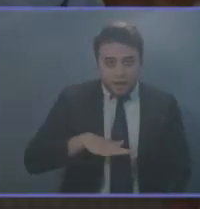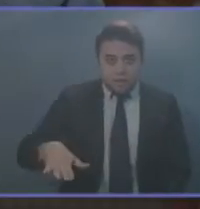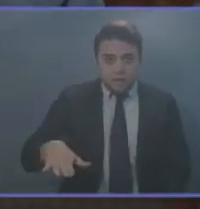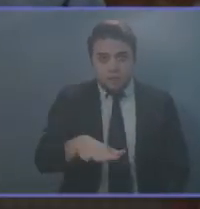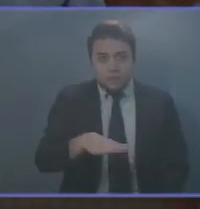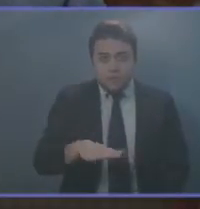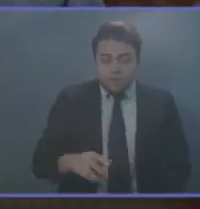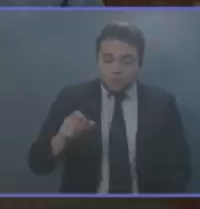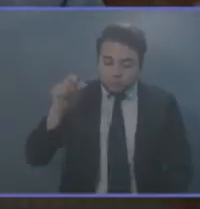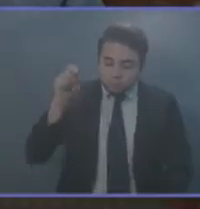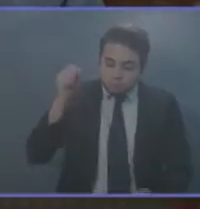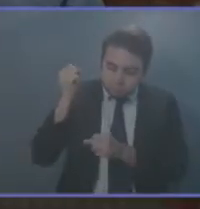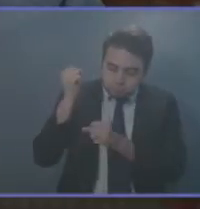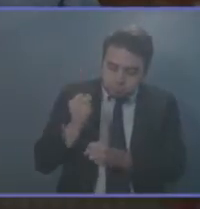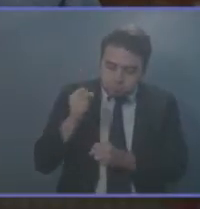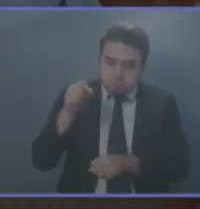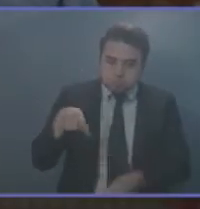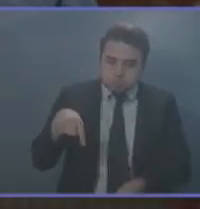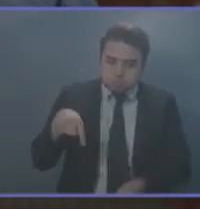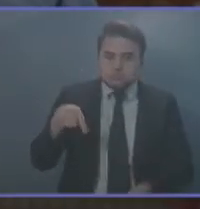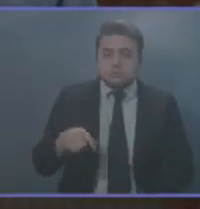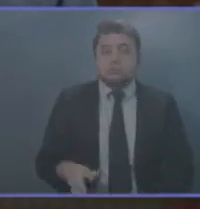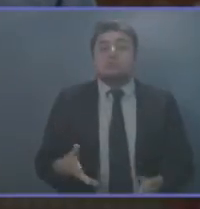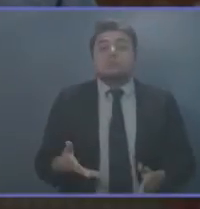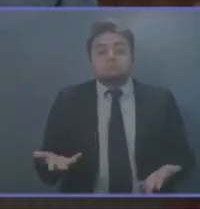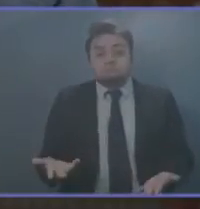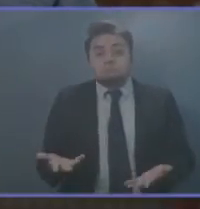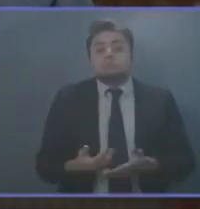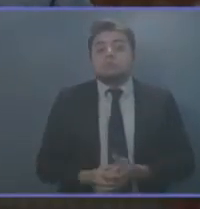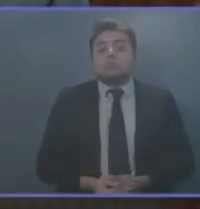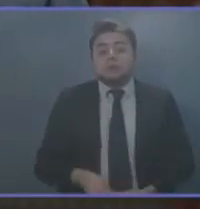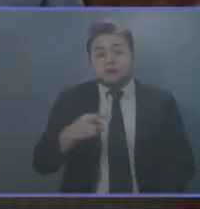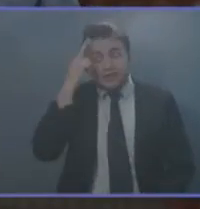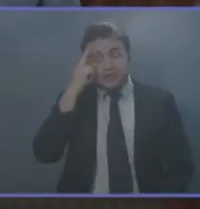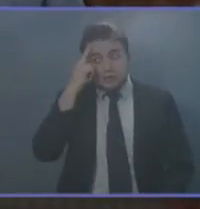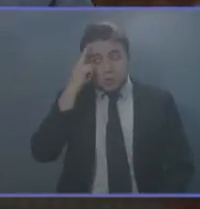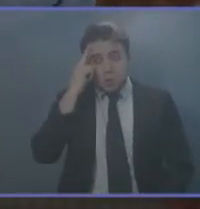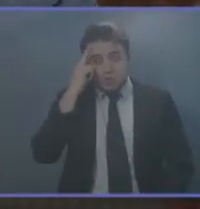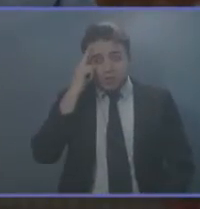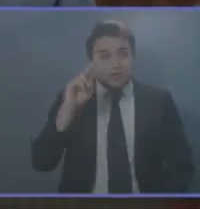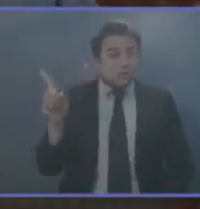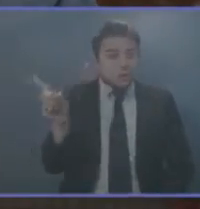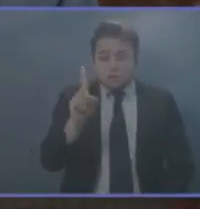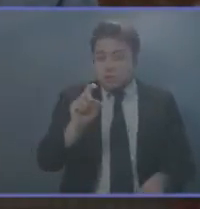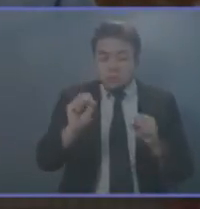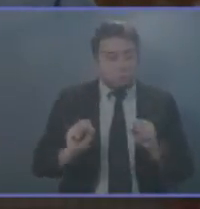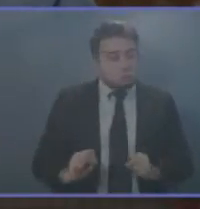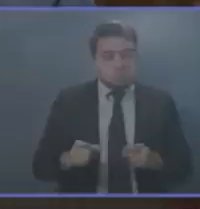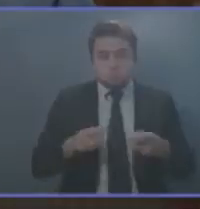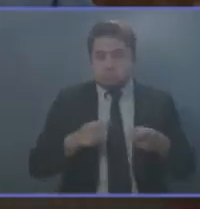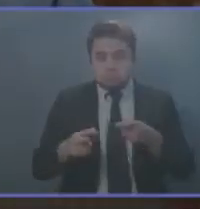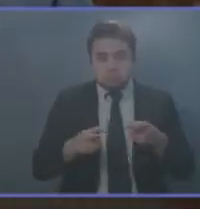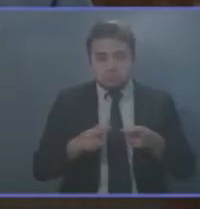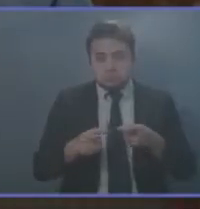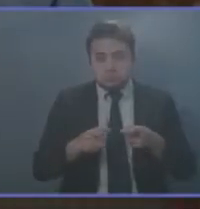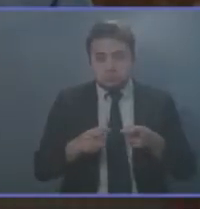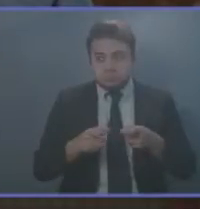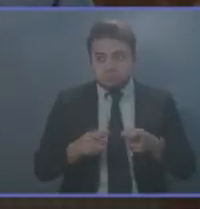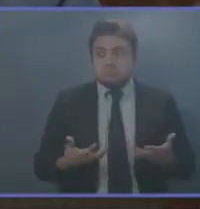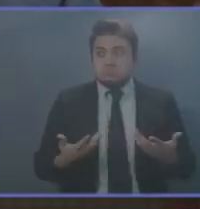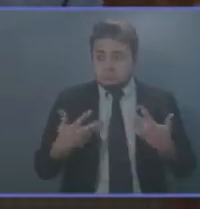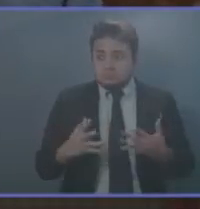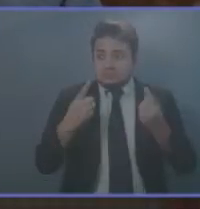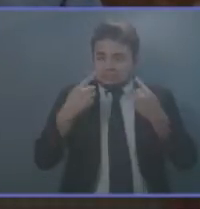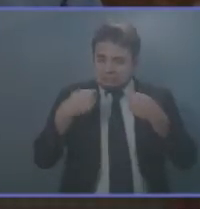que por razones ajenas a su voluntad han continuado con el problema